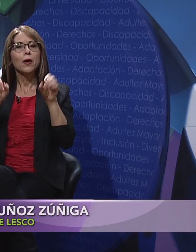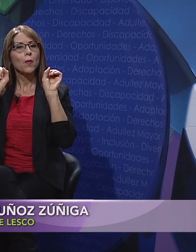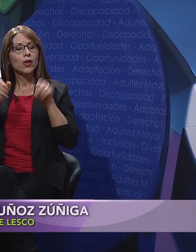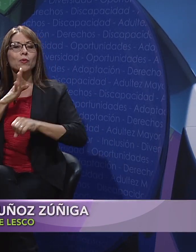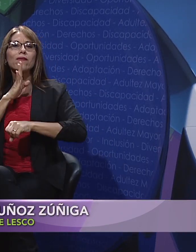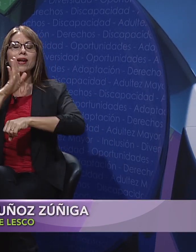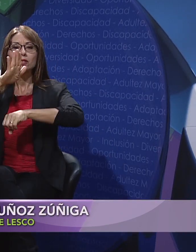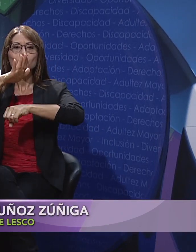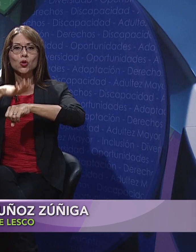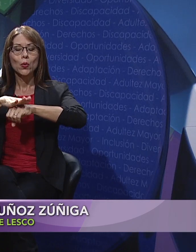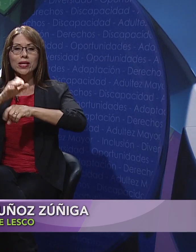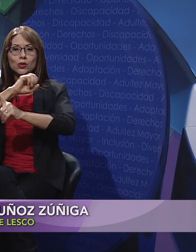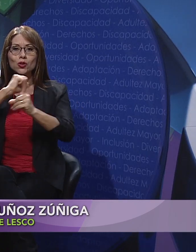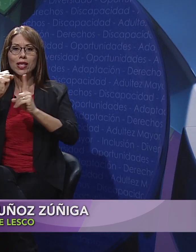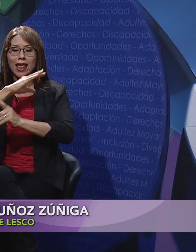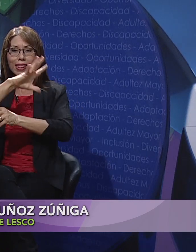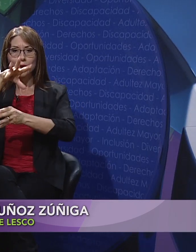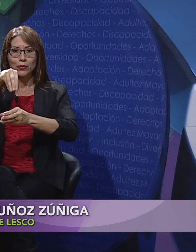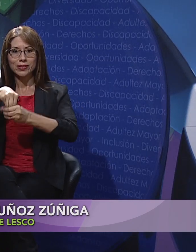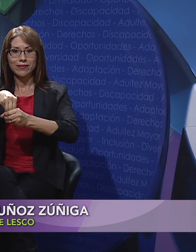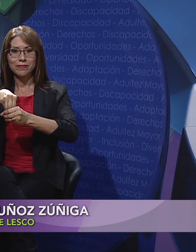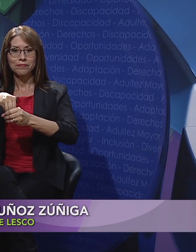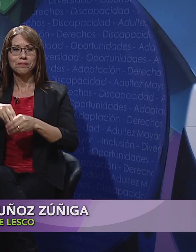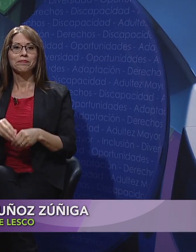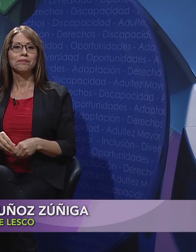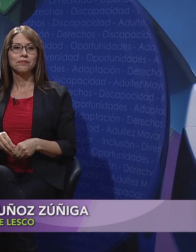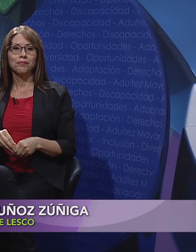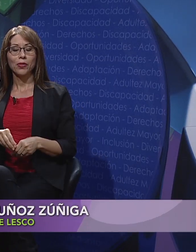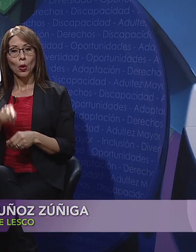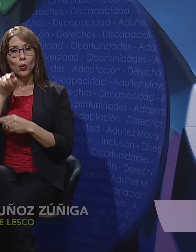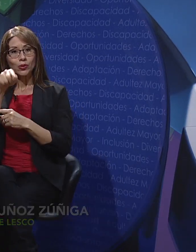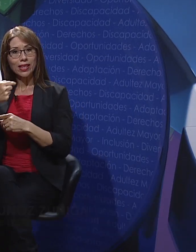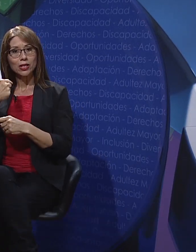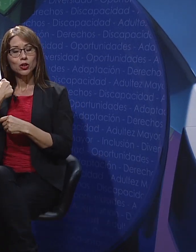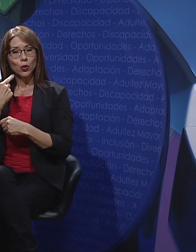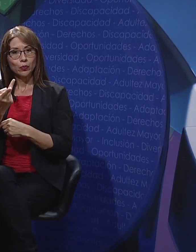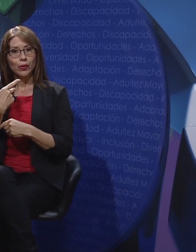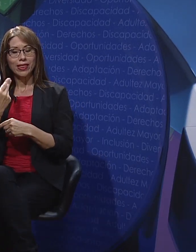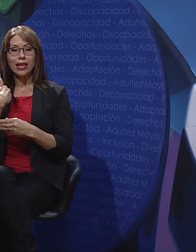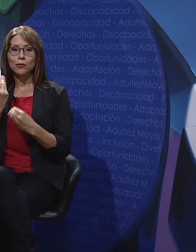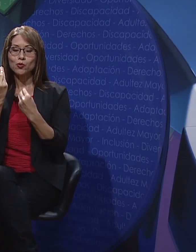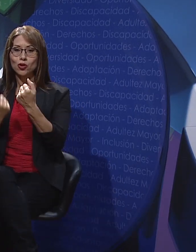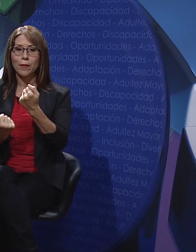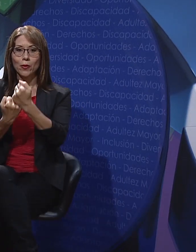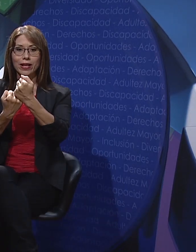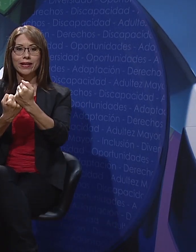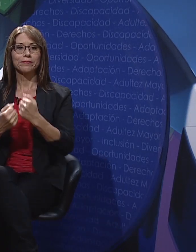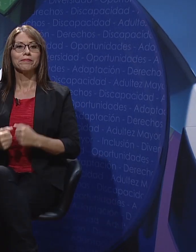podremos hablar de una sociedad inclusiva. Usted y yo tenemos mucho que aportar.